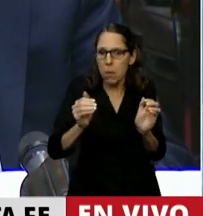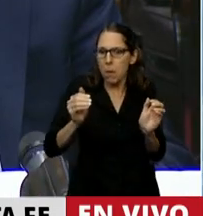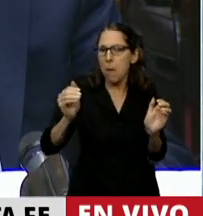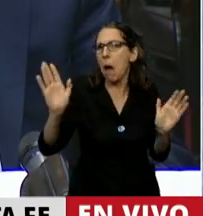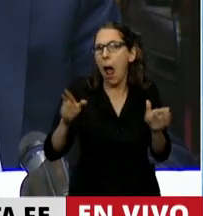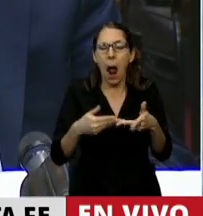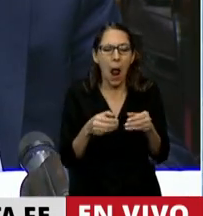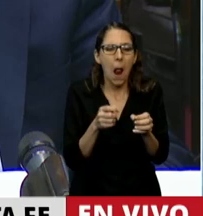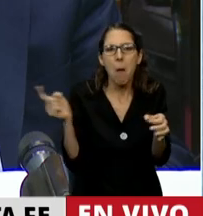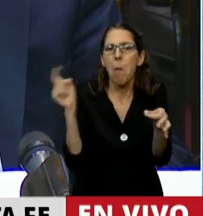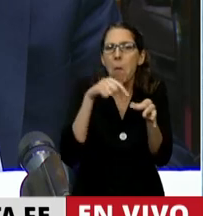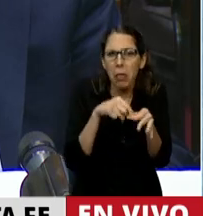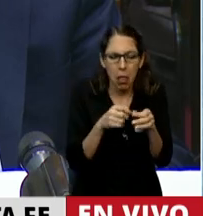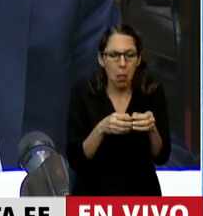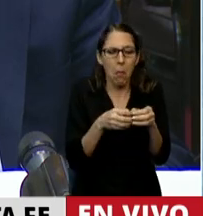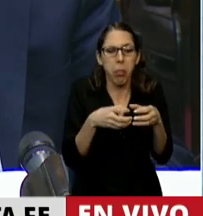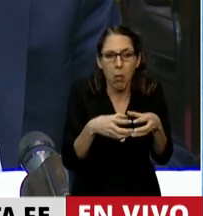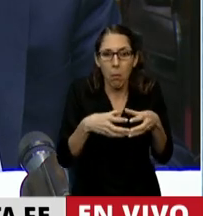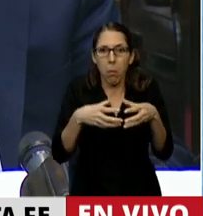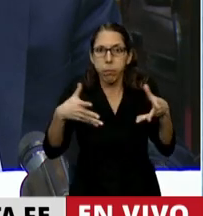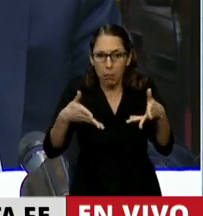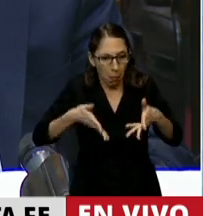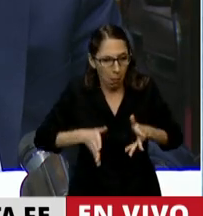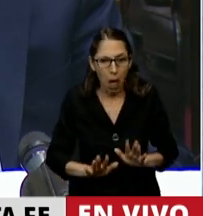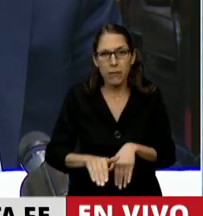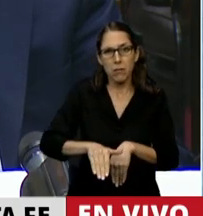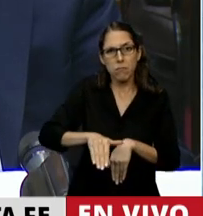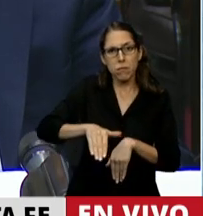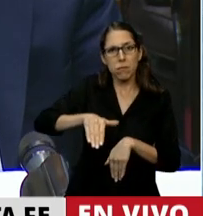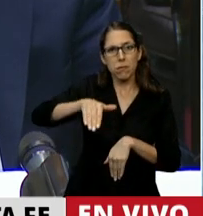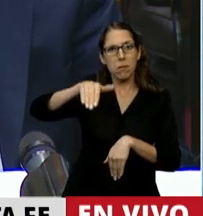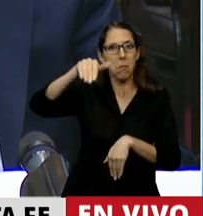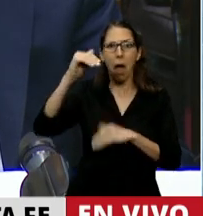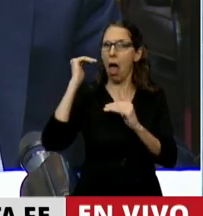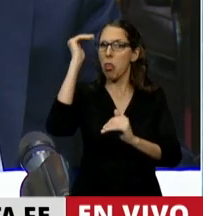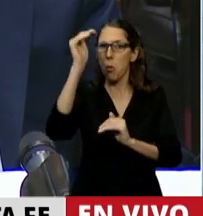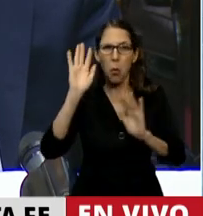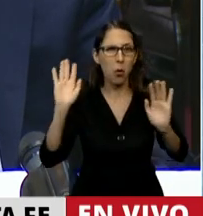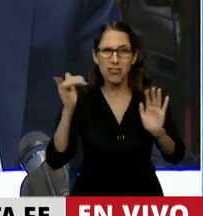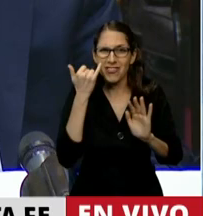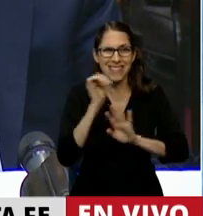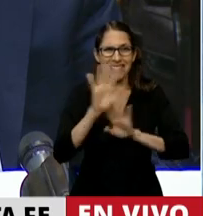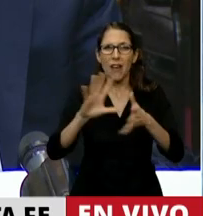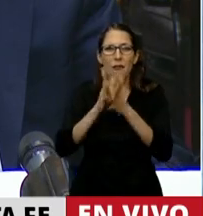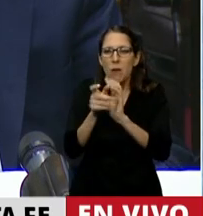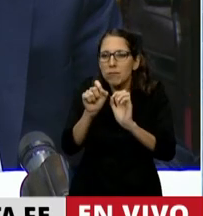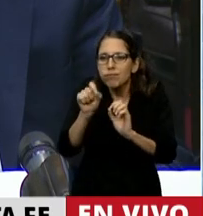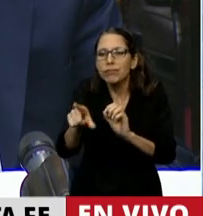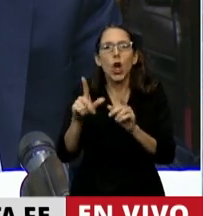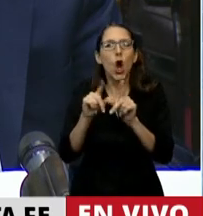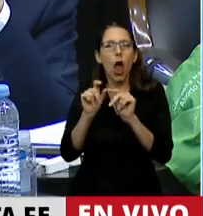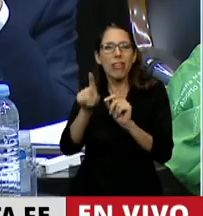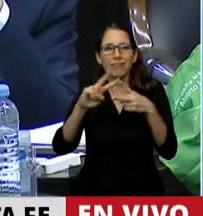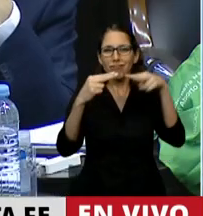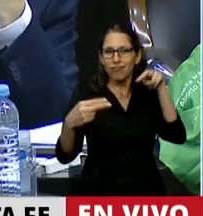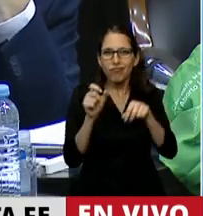embrión, sea feto, sea niño, nacido, sea adulto. Y que ya tiene un código, una individualidad, y es vida